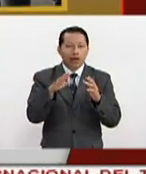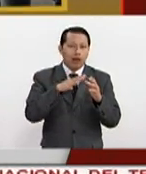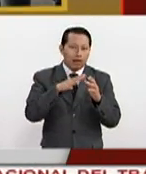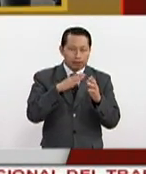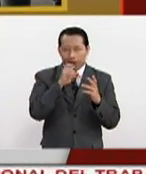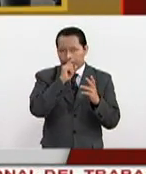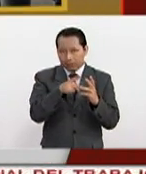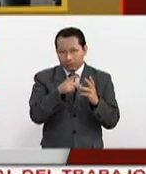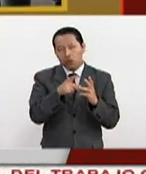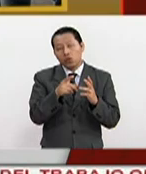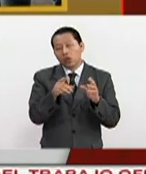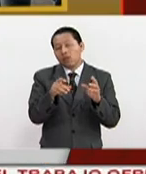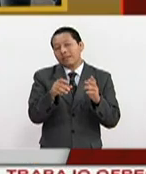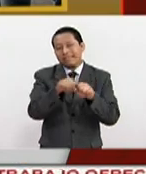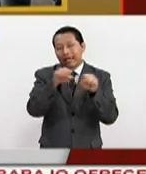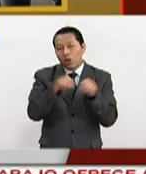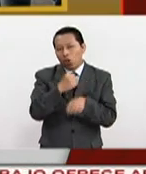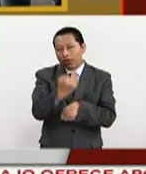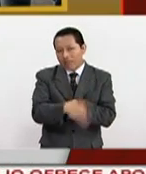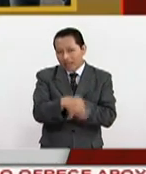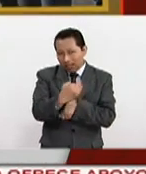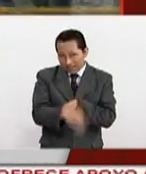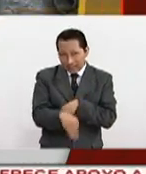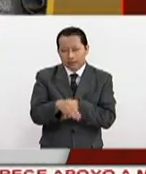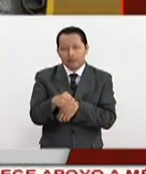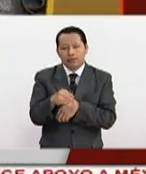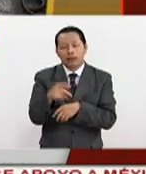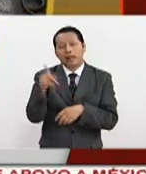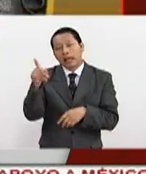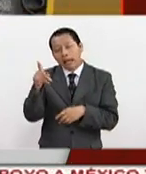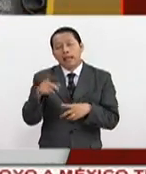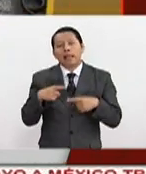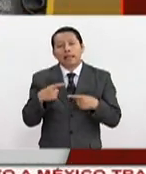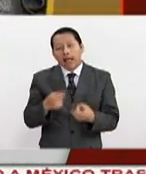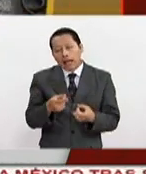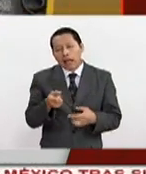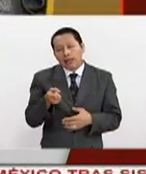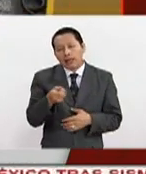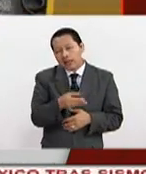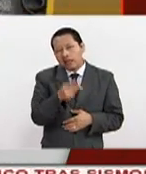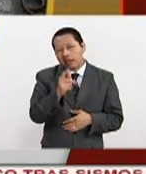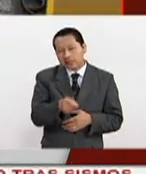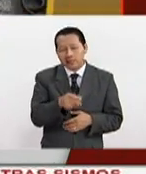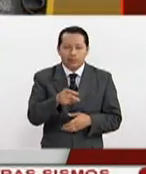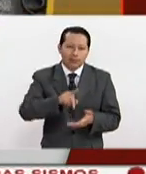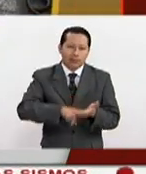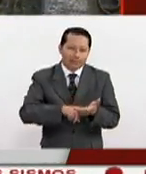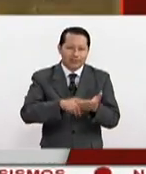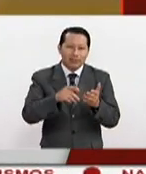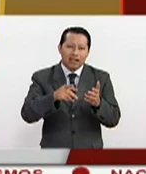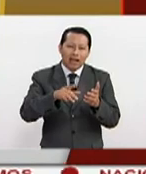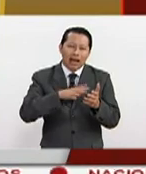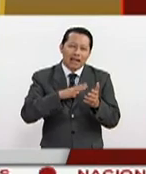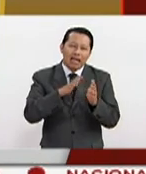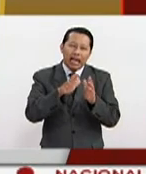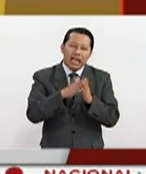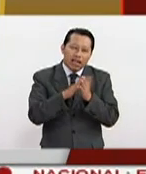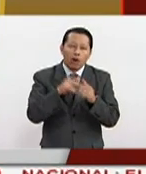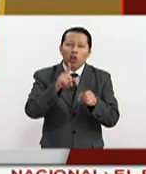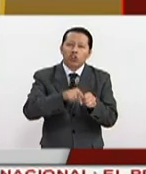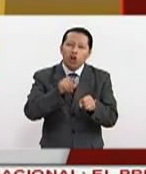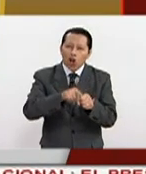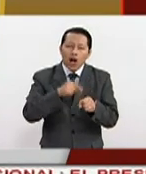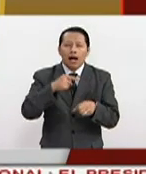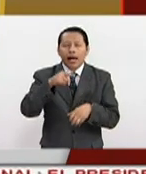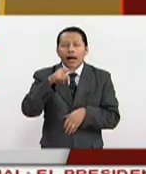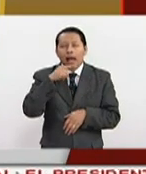provisionales, entregando lo que llaman ellos School in a Box, que son kits con libros, colores, lápices,